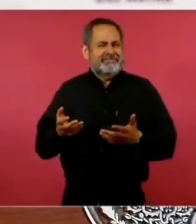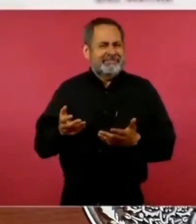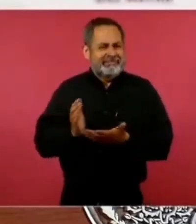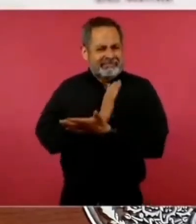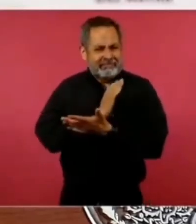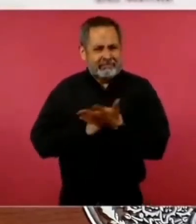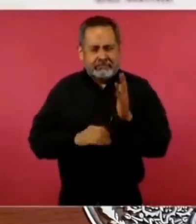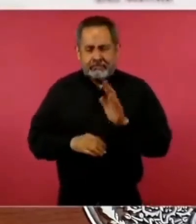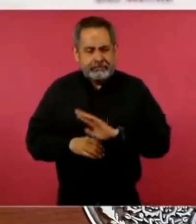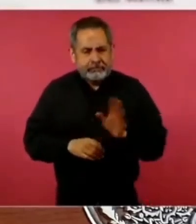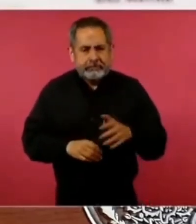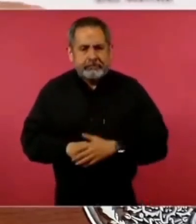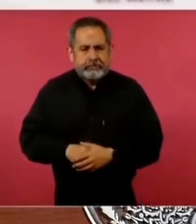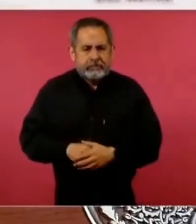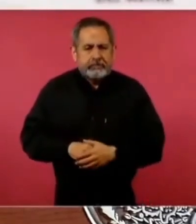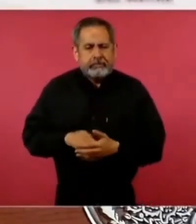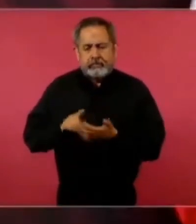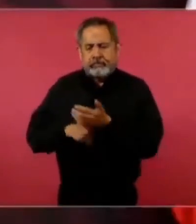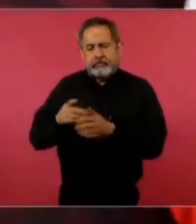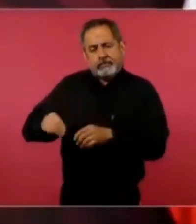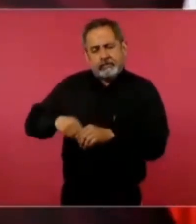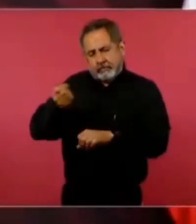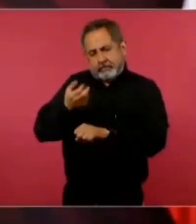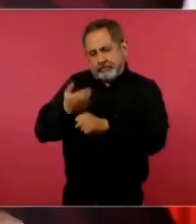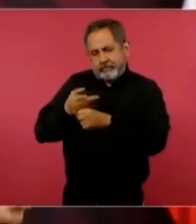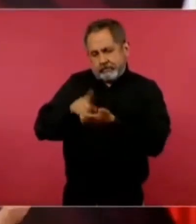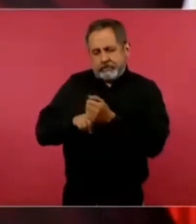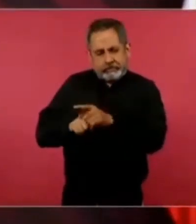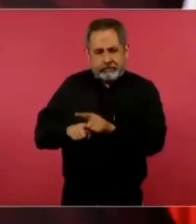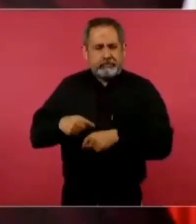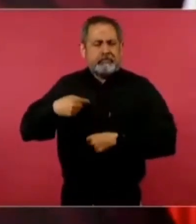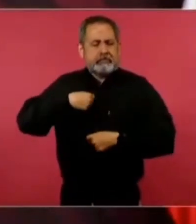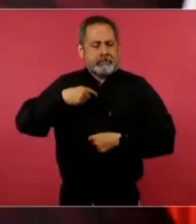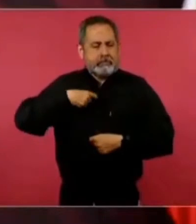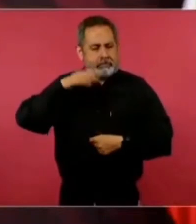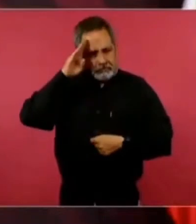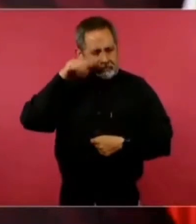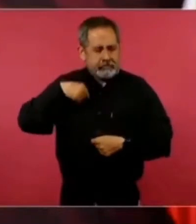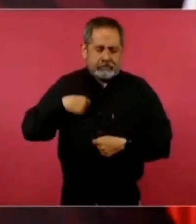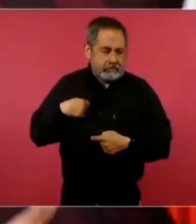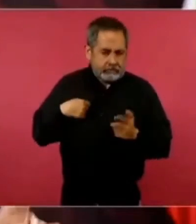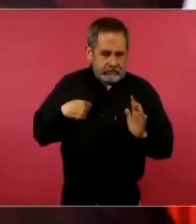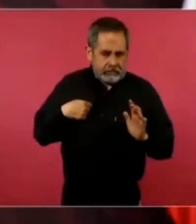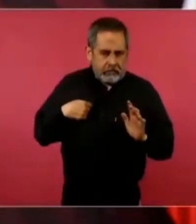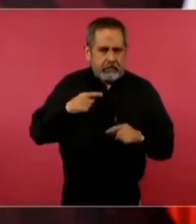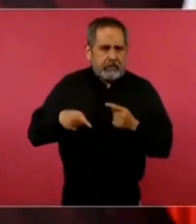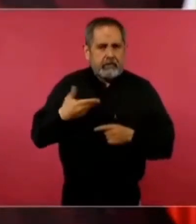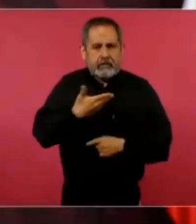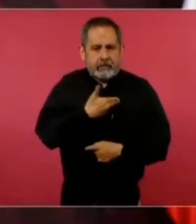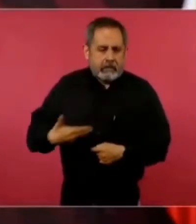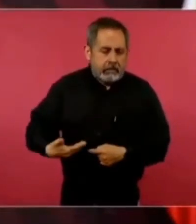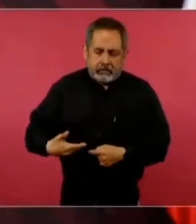Claro, tampoco la culpa es del secretario, la culpa es del presidente.